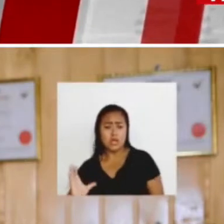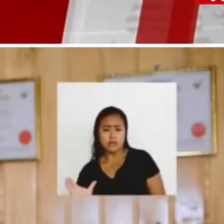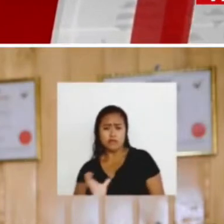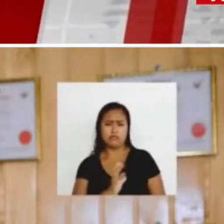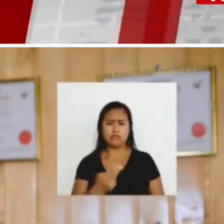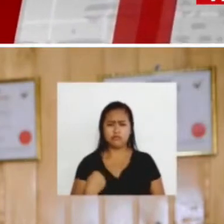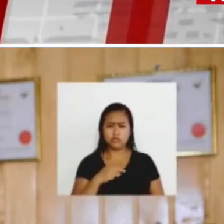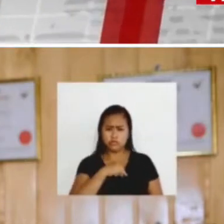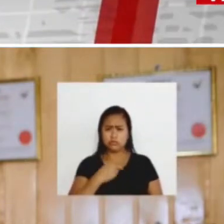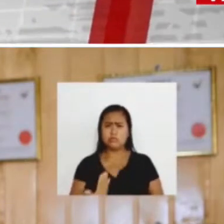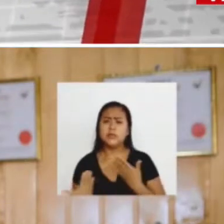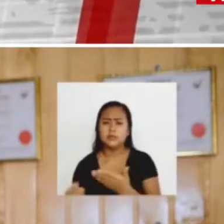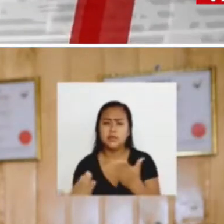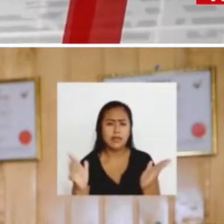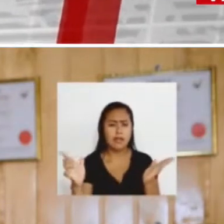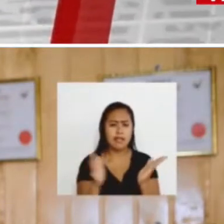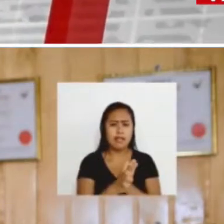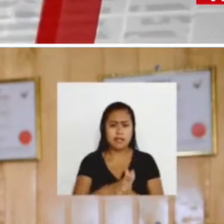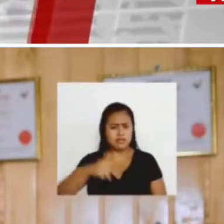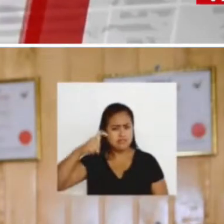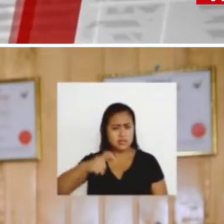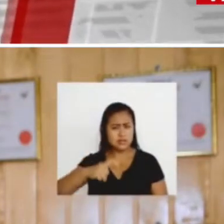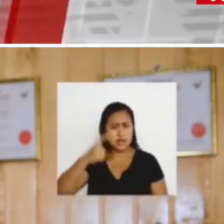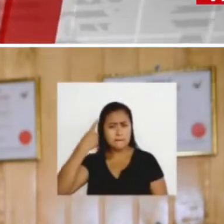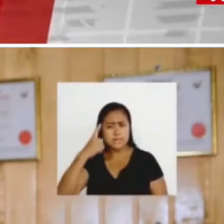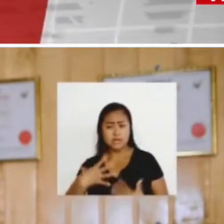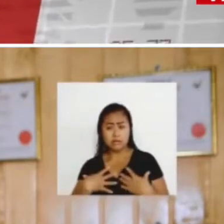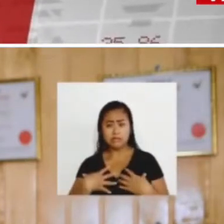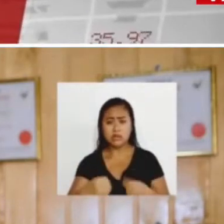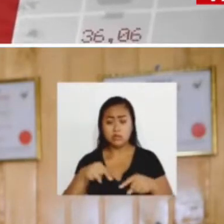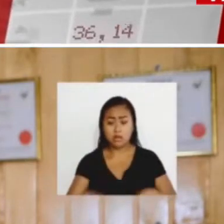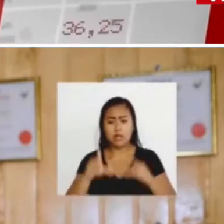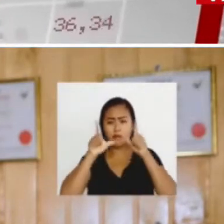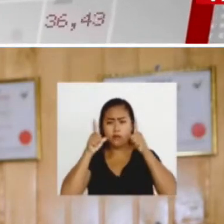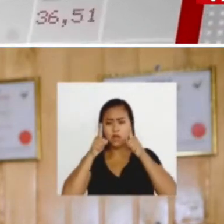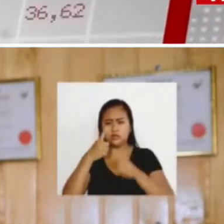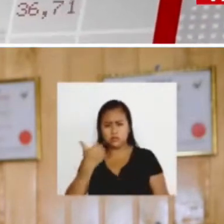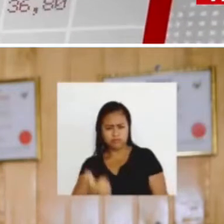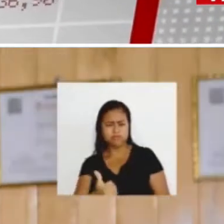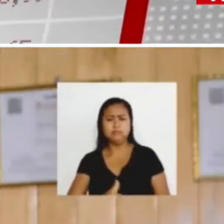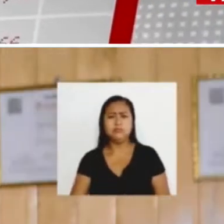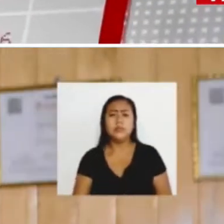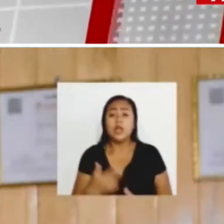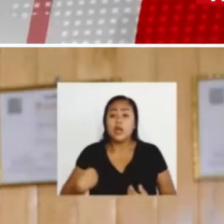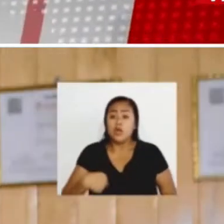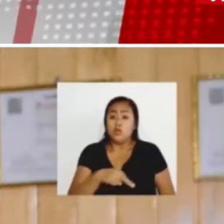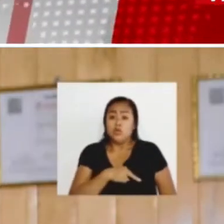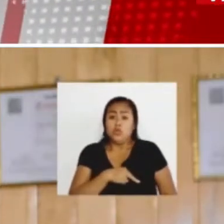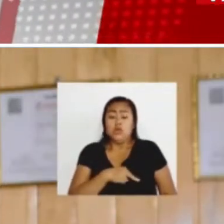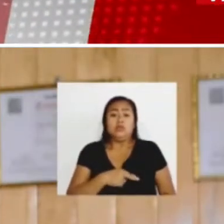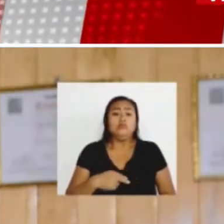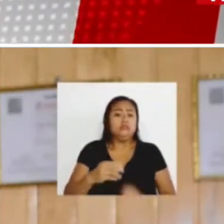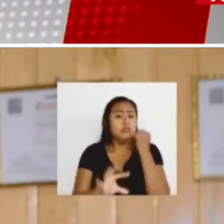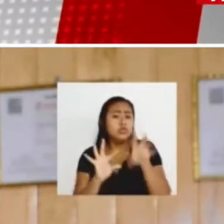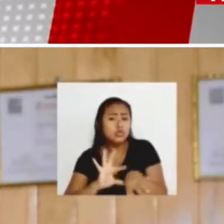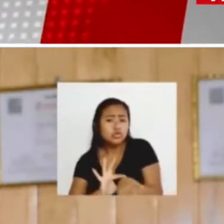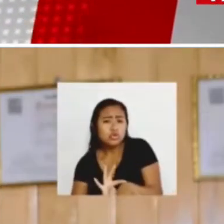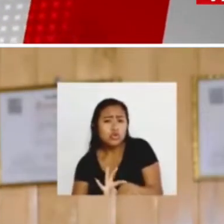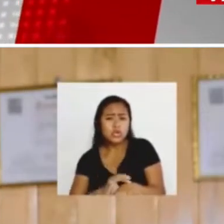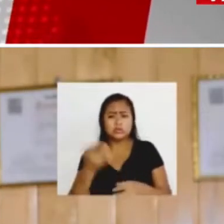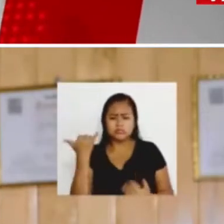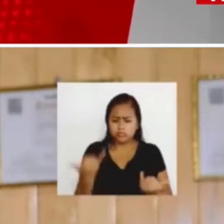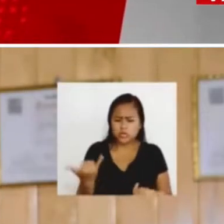razón. Pero el trabajo del congresista siempre va a ser luchar por el bienestar de su pueblo. Quien se oponga al beneficio de su